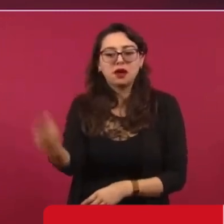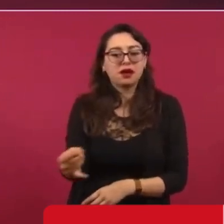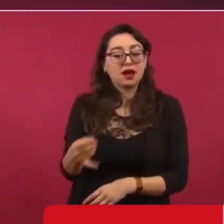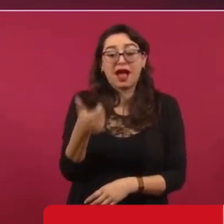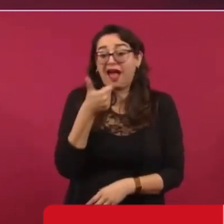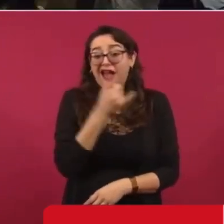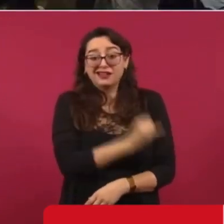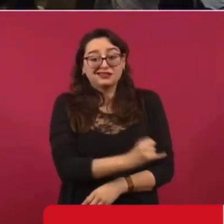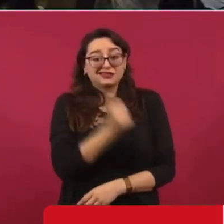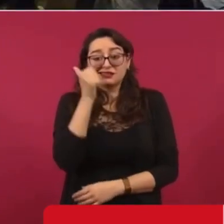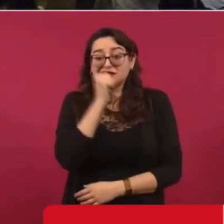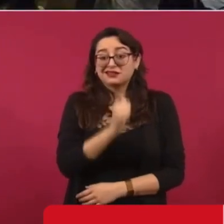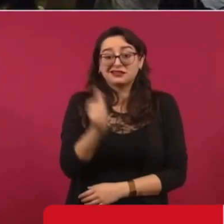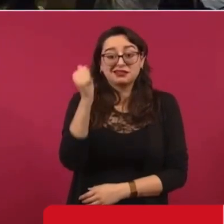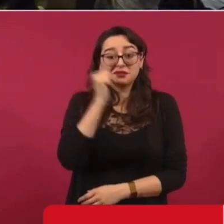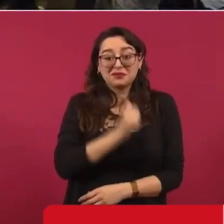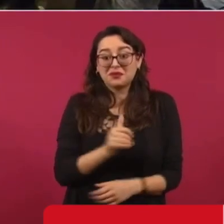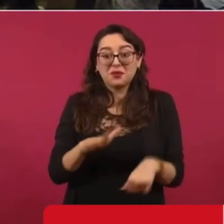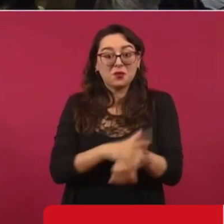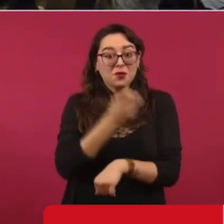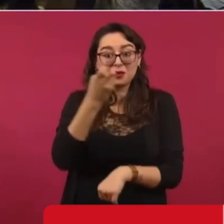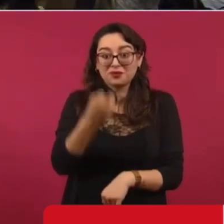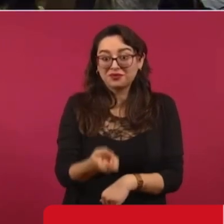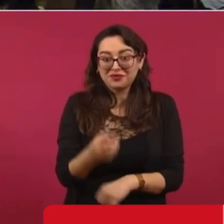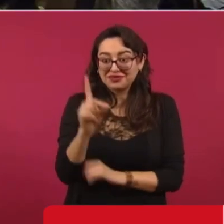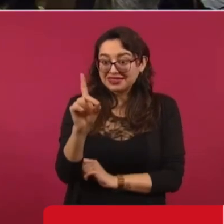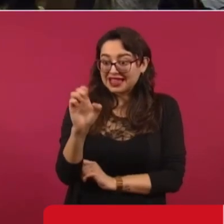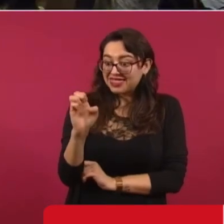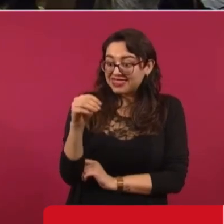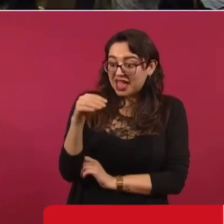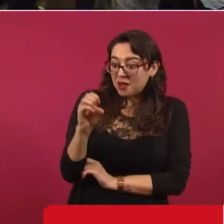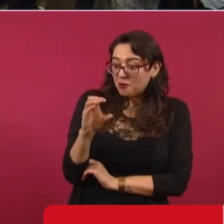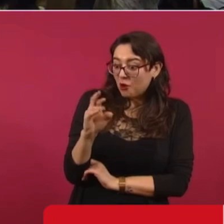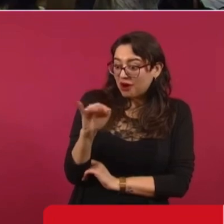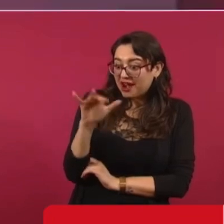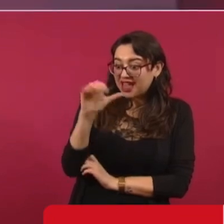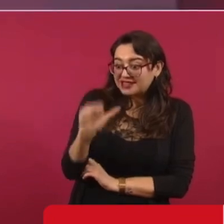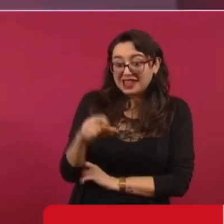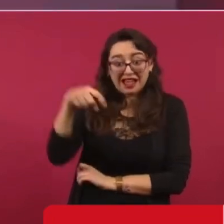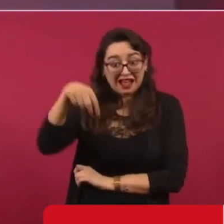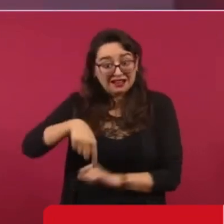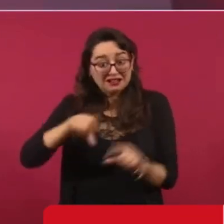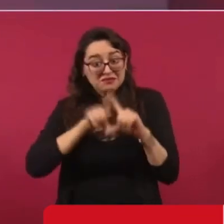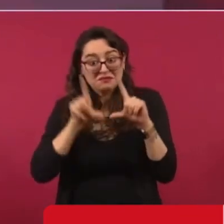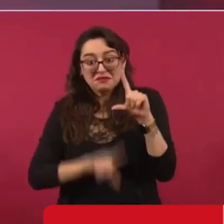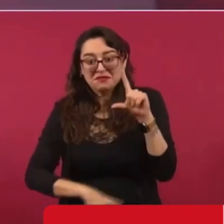sino imperaba una oligarquía